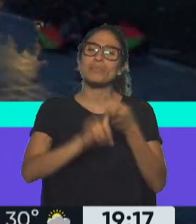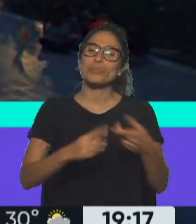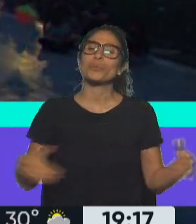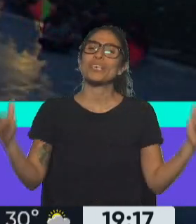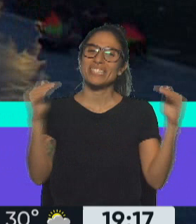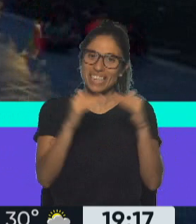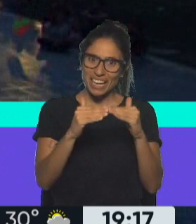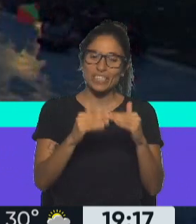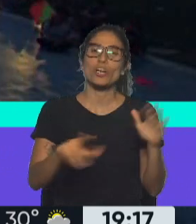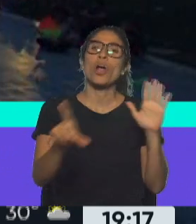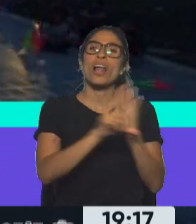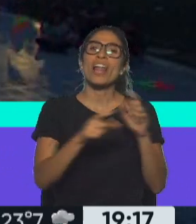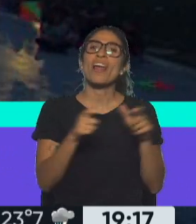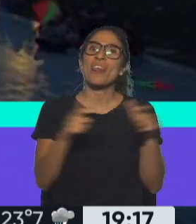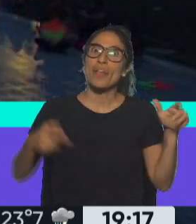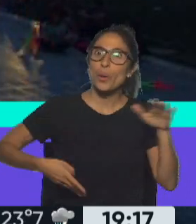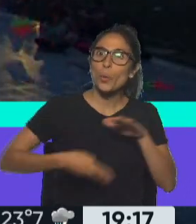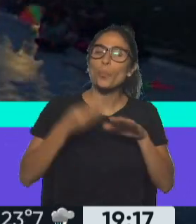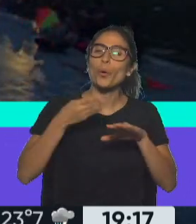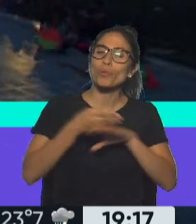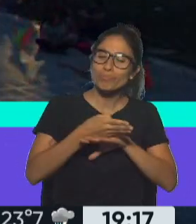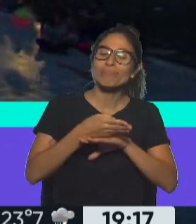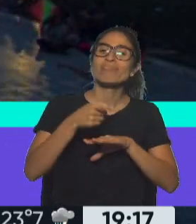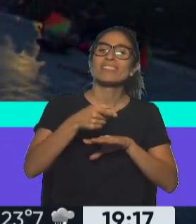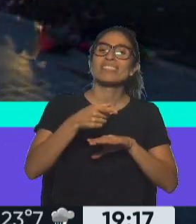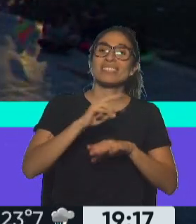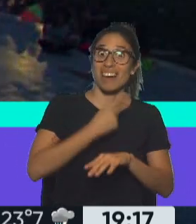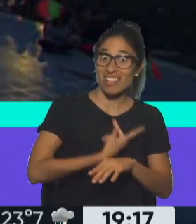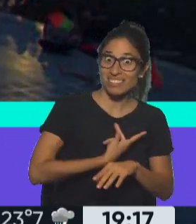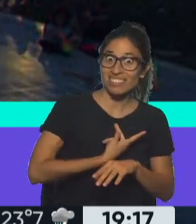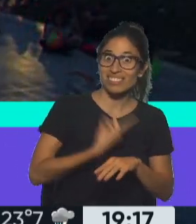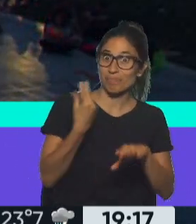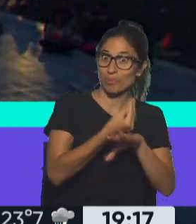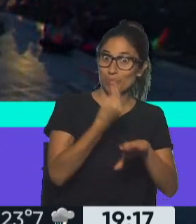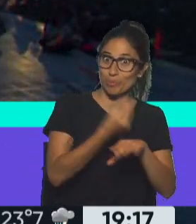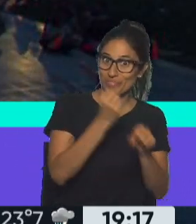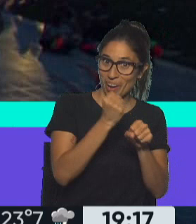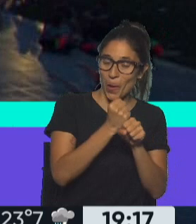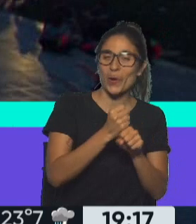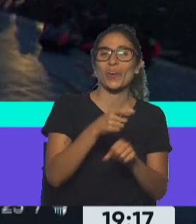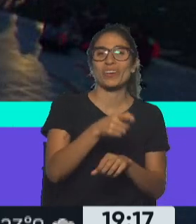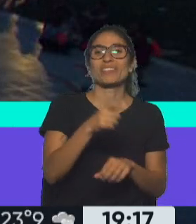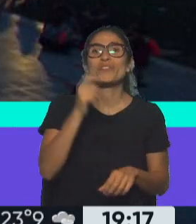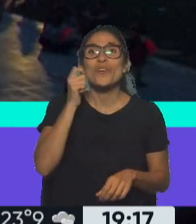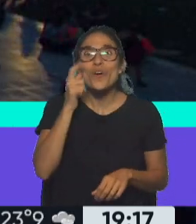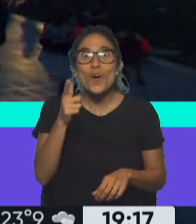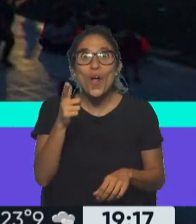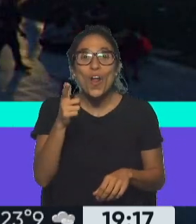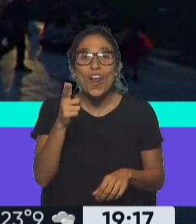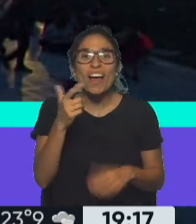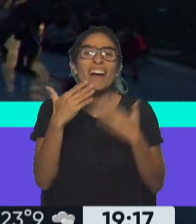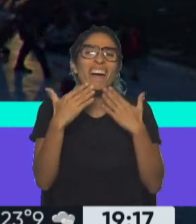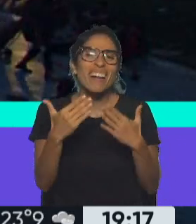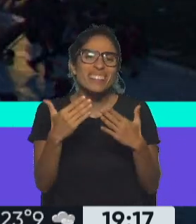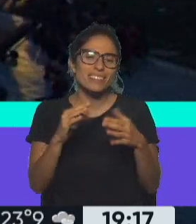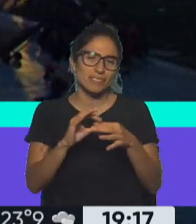la democracia. Bueno, la imagen de la plaza en este momento, luego de una jornada, la verdad,